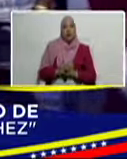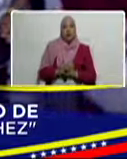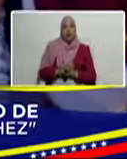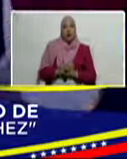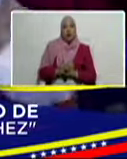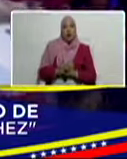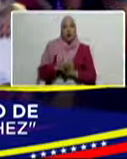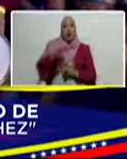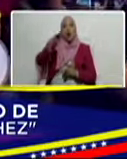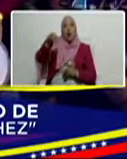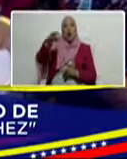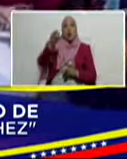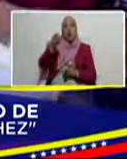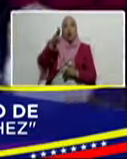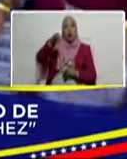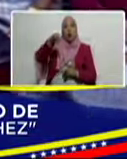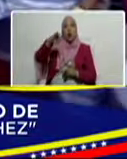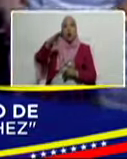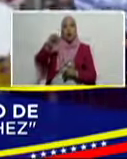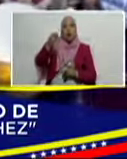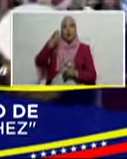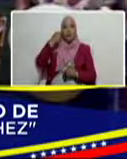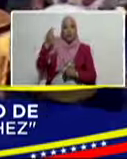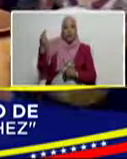Mónica Mancera en el cumaco,